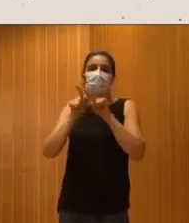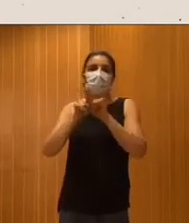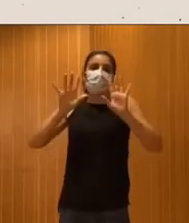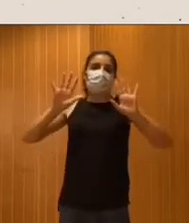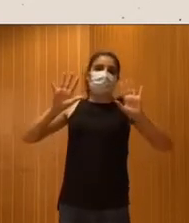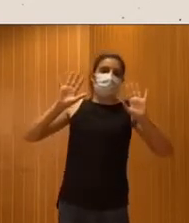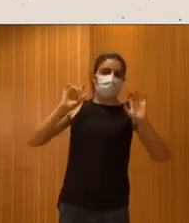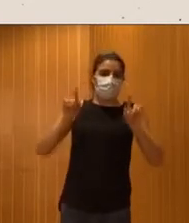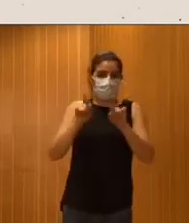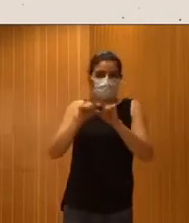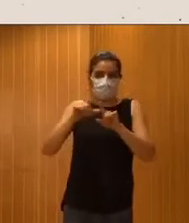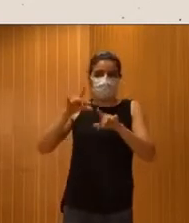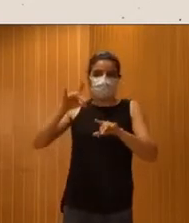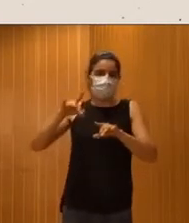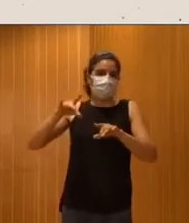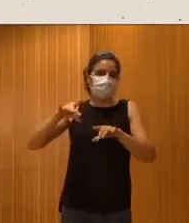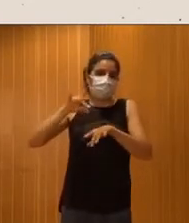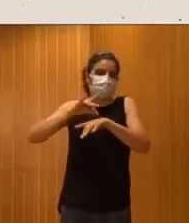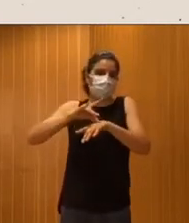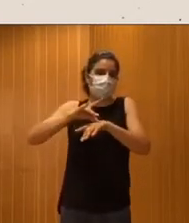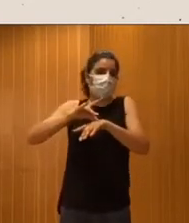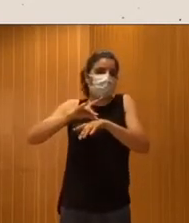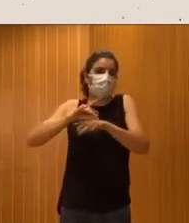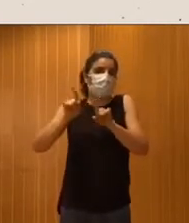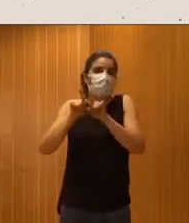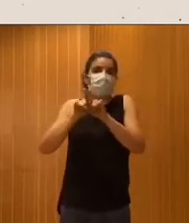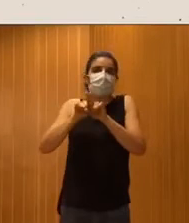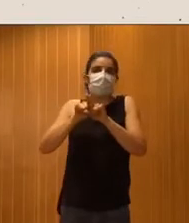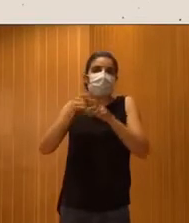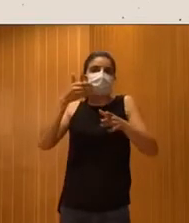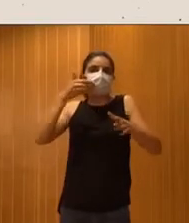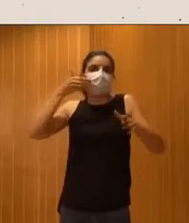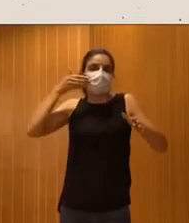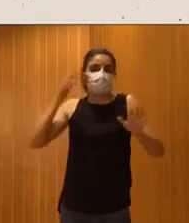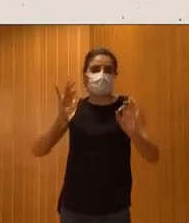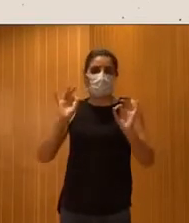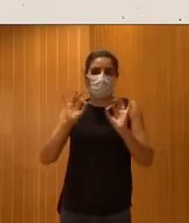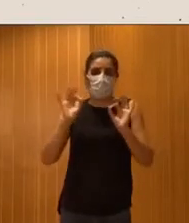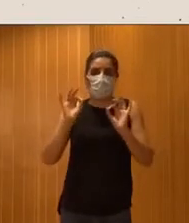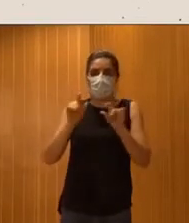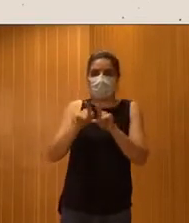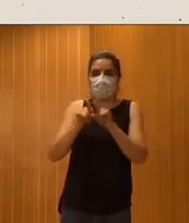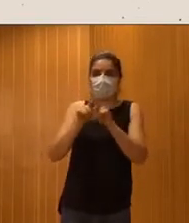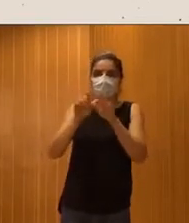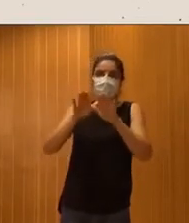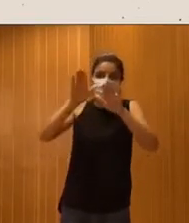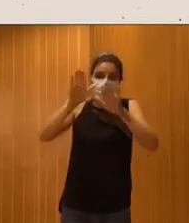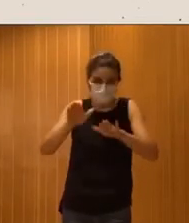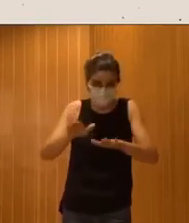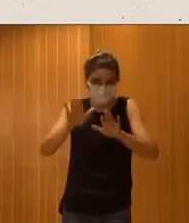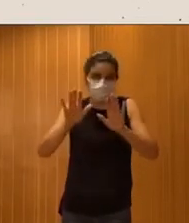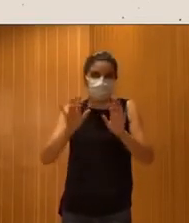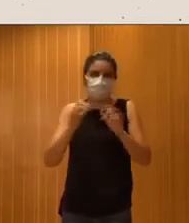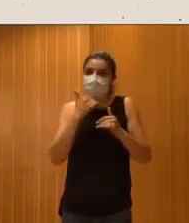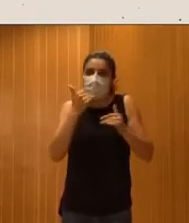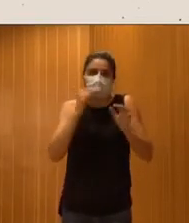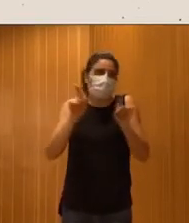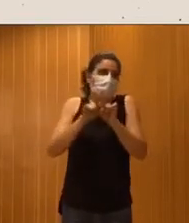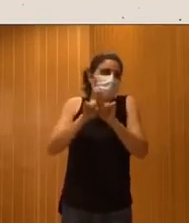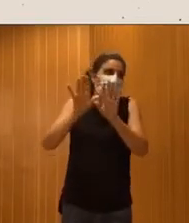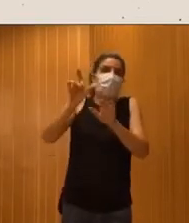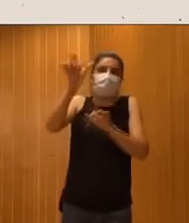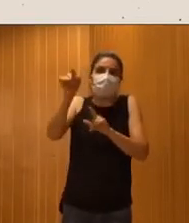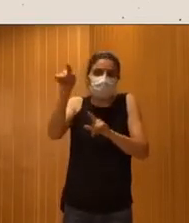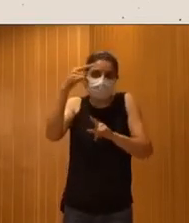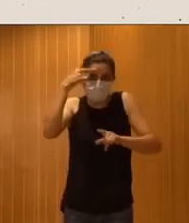hombre de medicina, como al chamán este de la selva, pues que haga un baile y llueva o algo así, ¿no? O sea, si hay una señora gritando, pues vamos